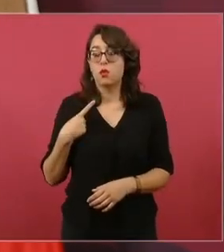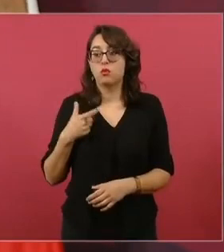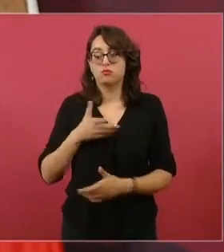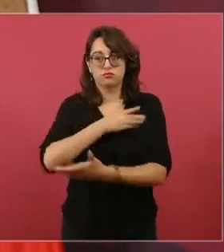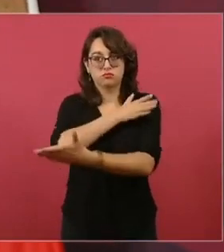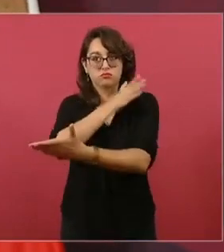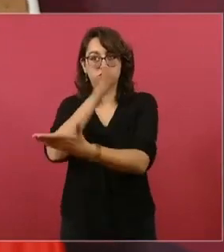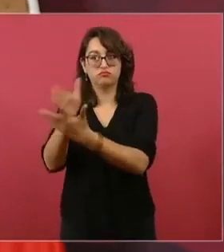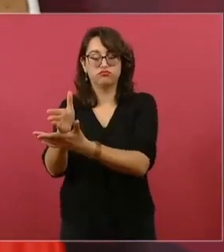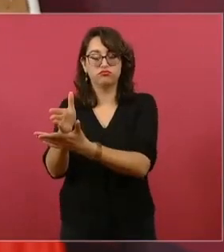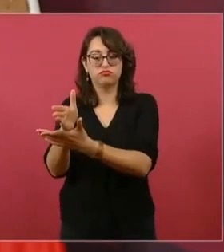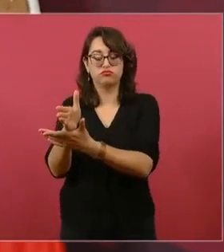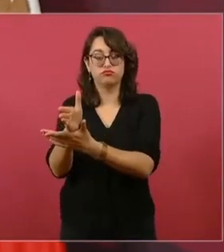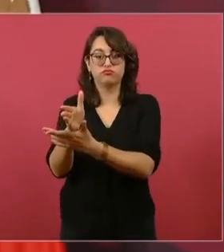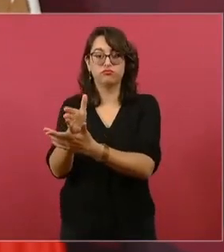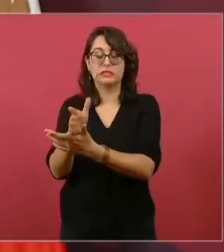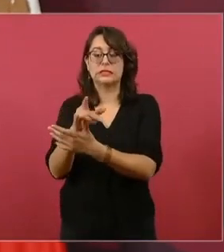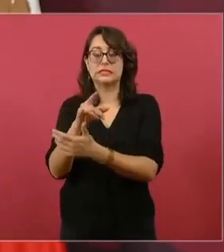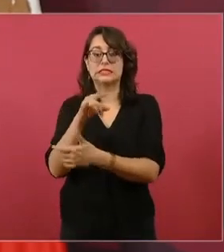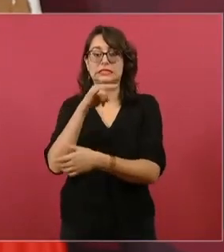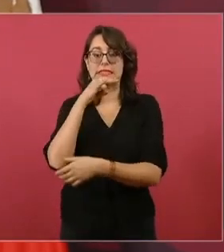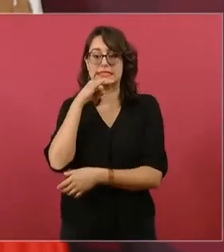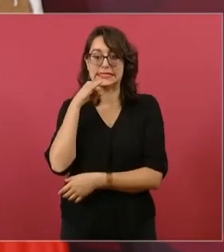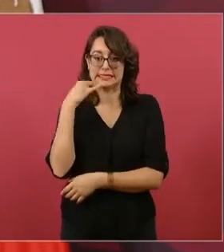no he